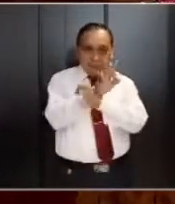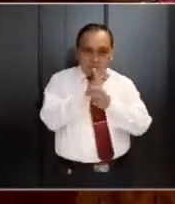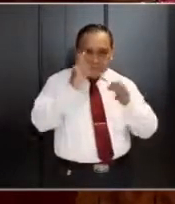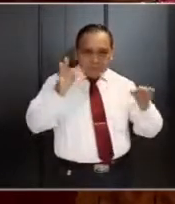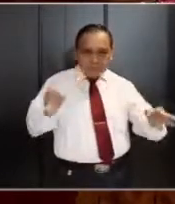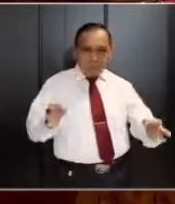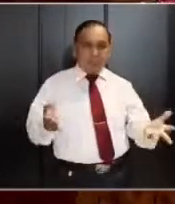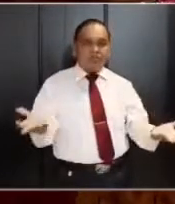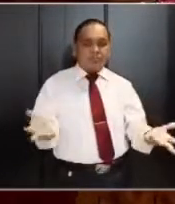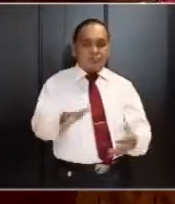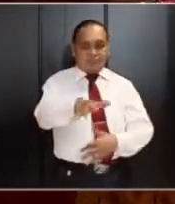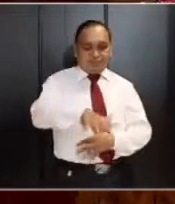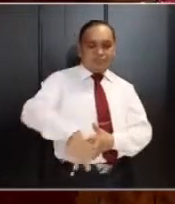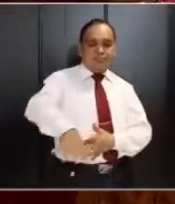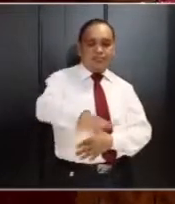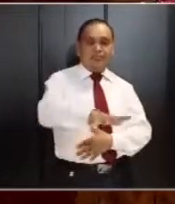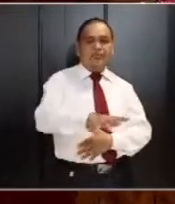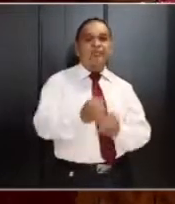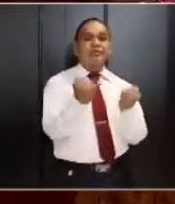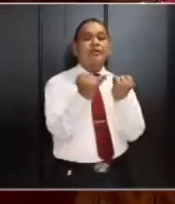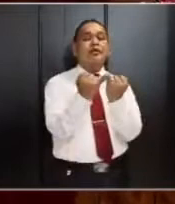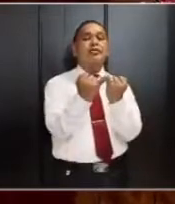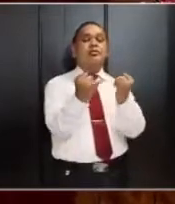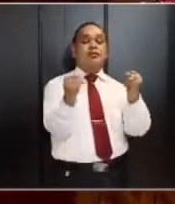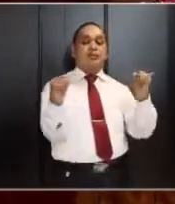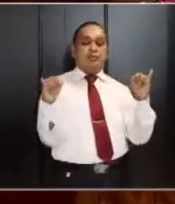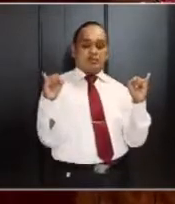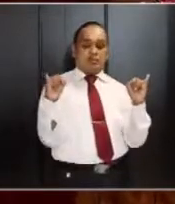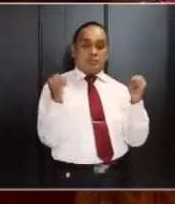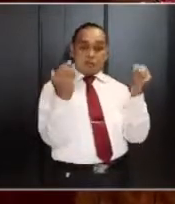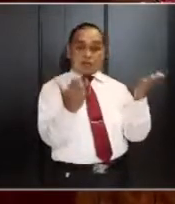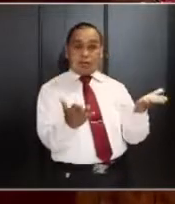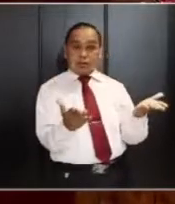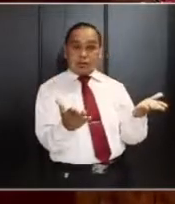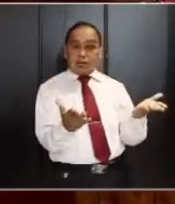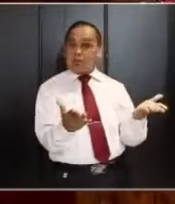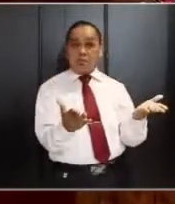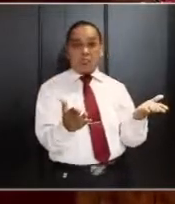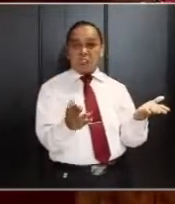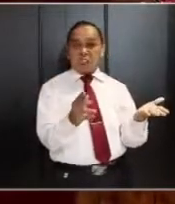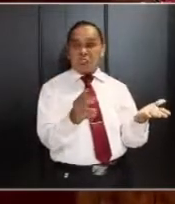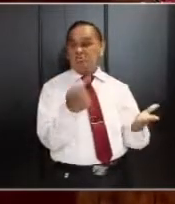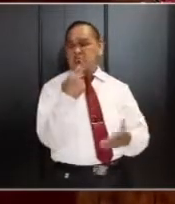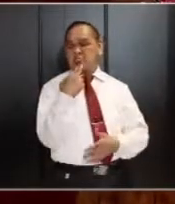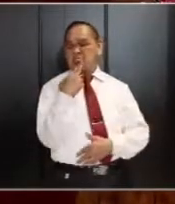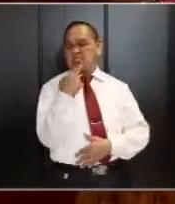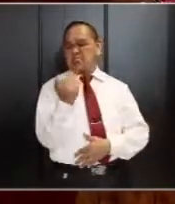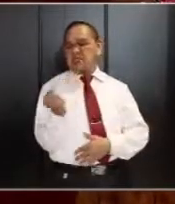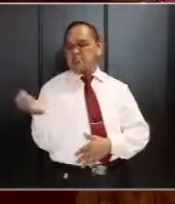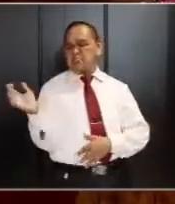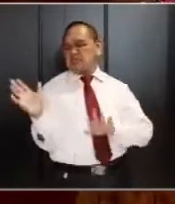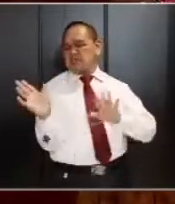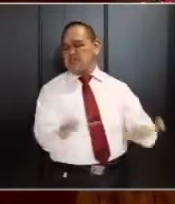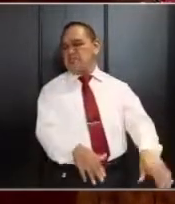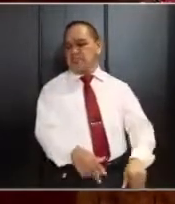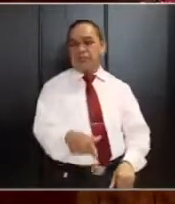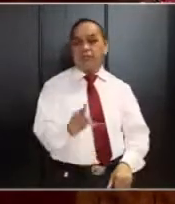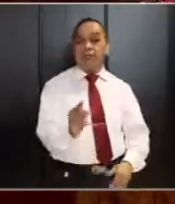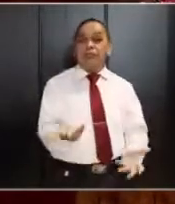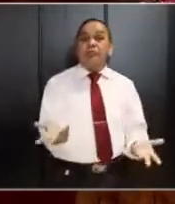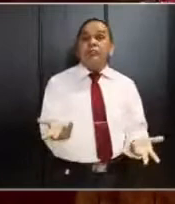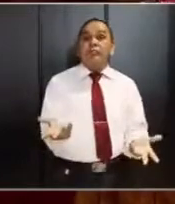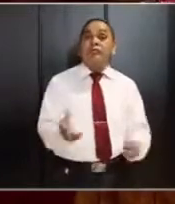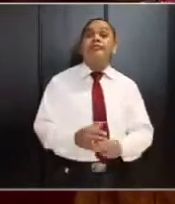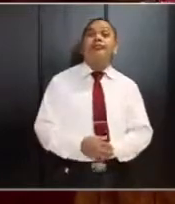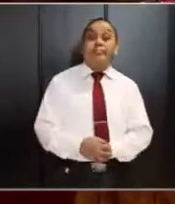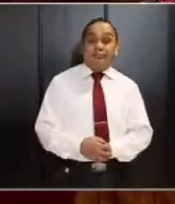que volver a hacer la reinauguración porque esa no vale. No pueden hacer lo que se les pega la gana y menos que la usó, le